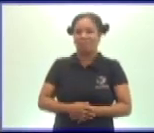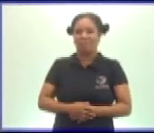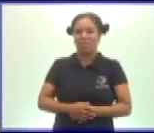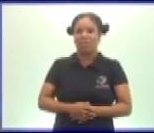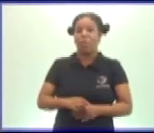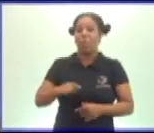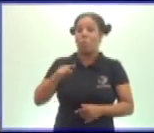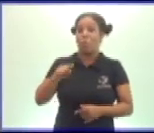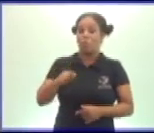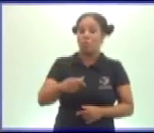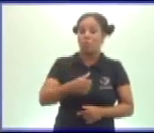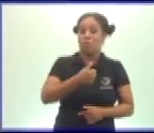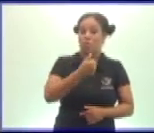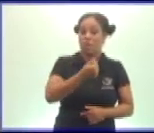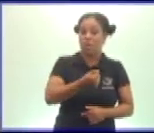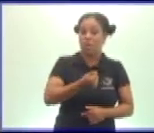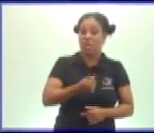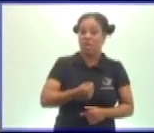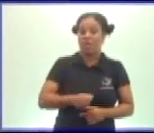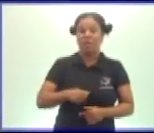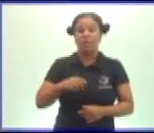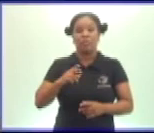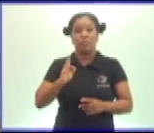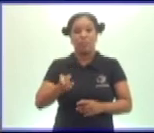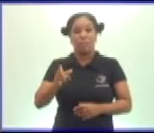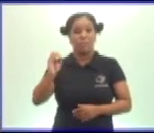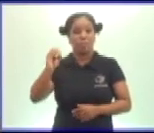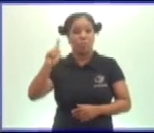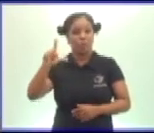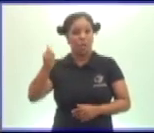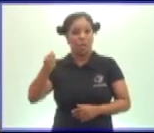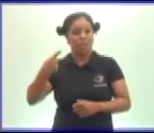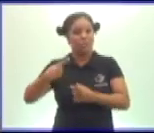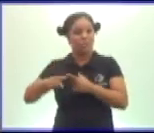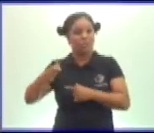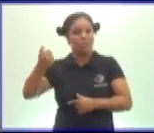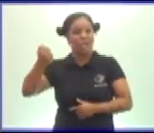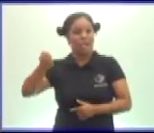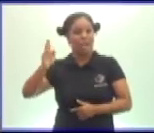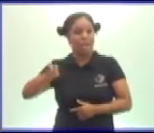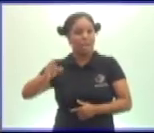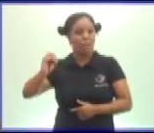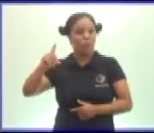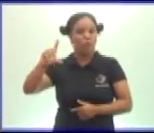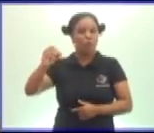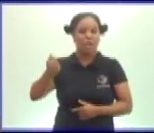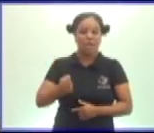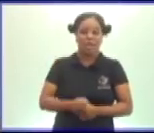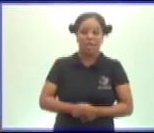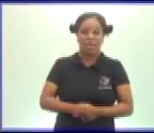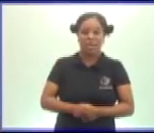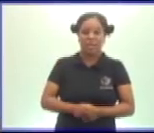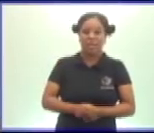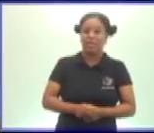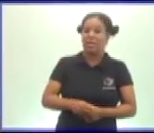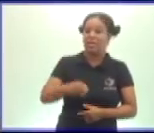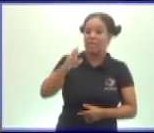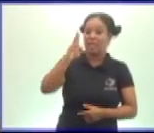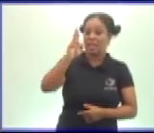polar y el otro es apolar. Y el diyodo es apolar.